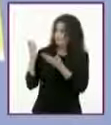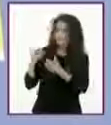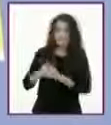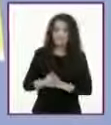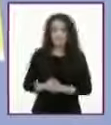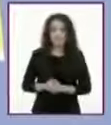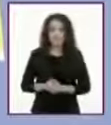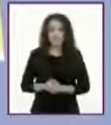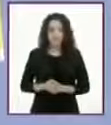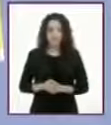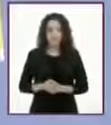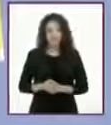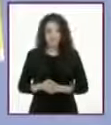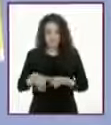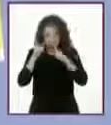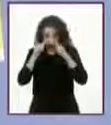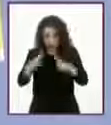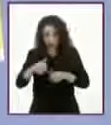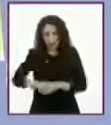un cordial saludo.